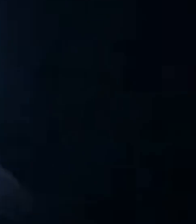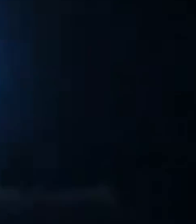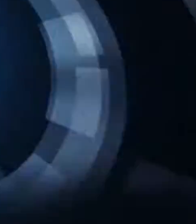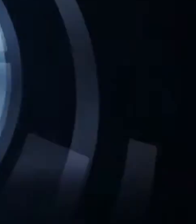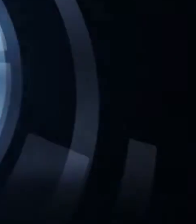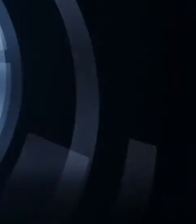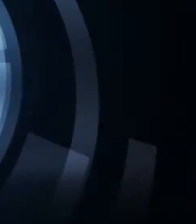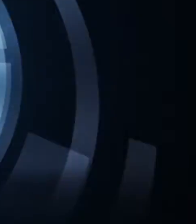¡Gracias!